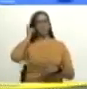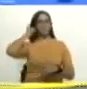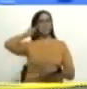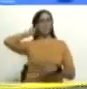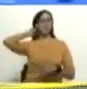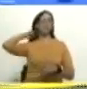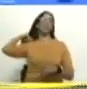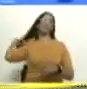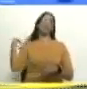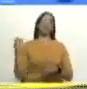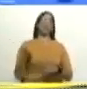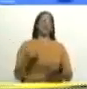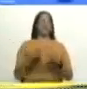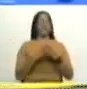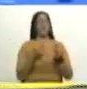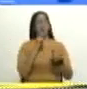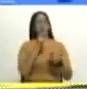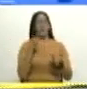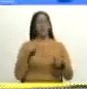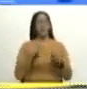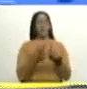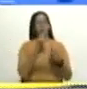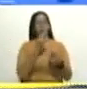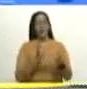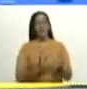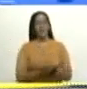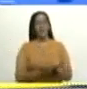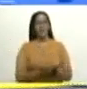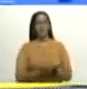Todo lo malo tiene su cosa buena. ¿No?